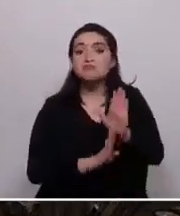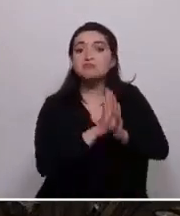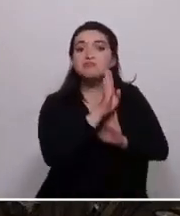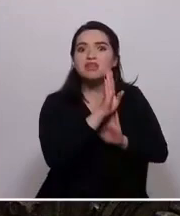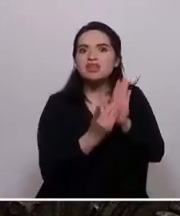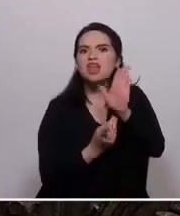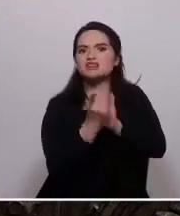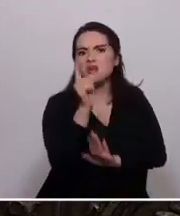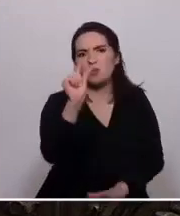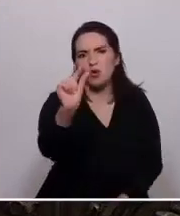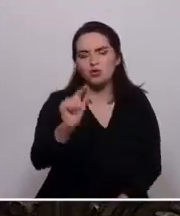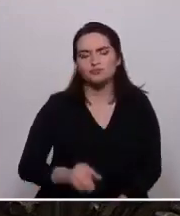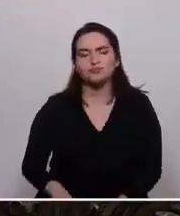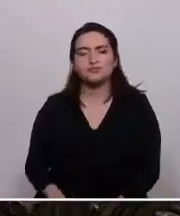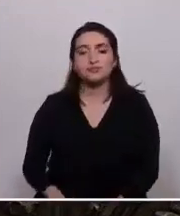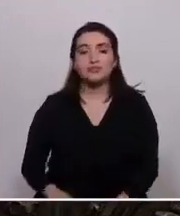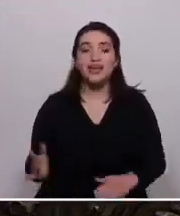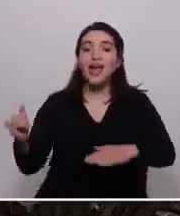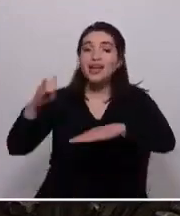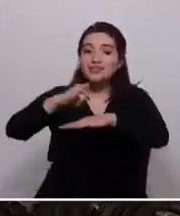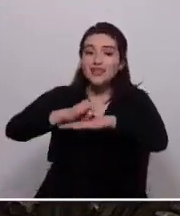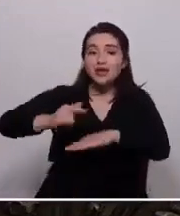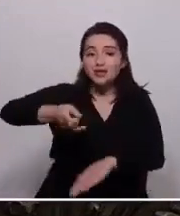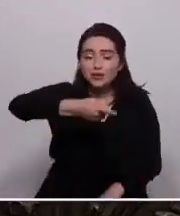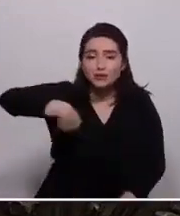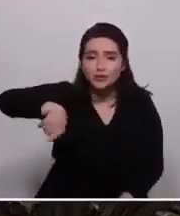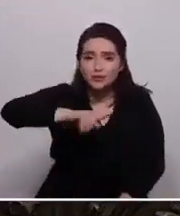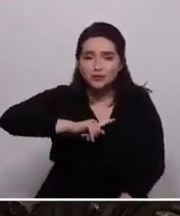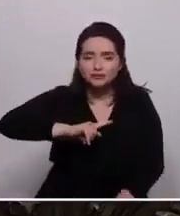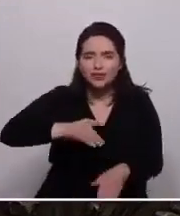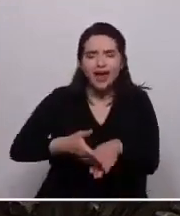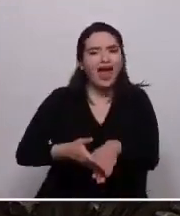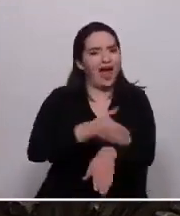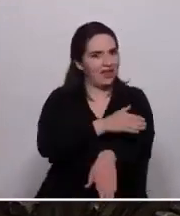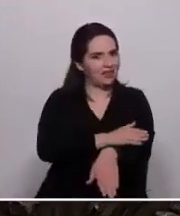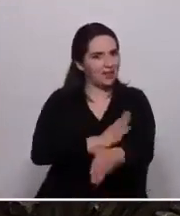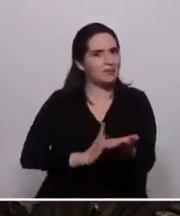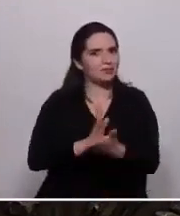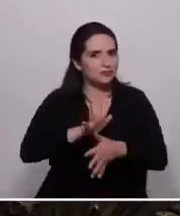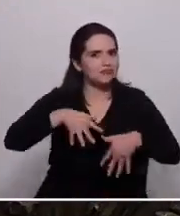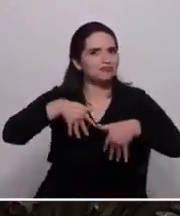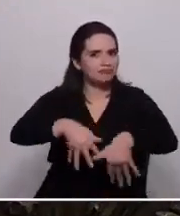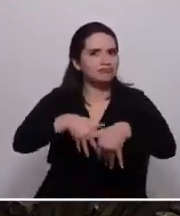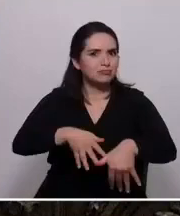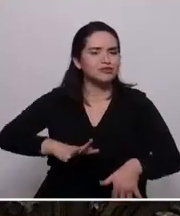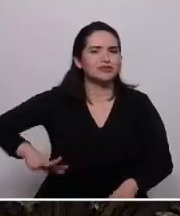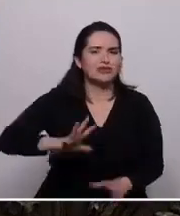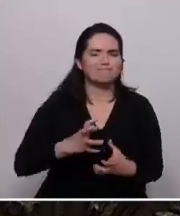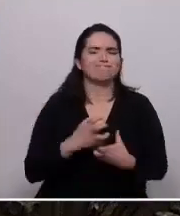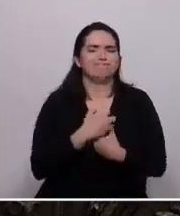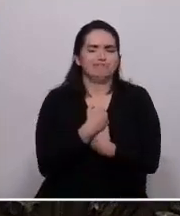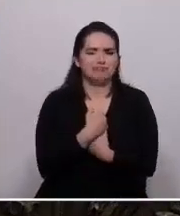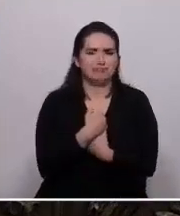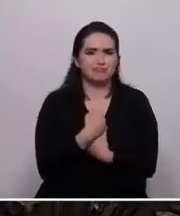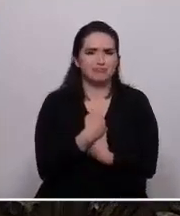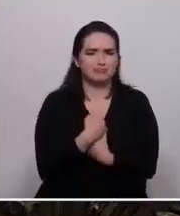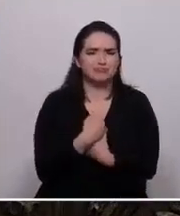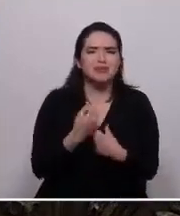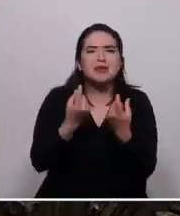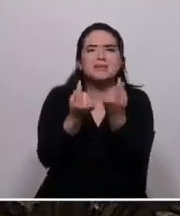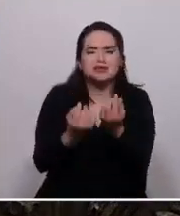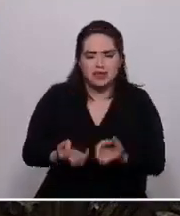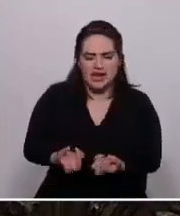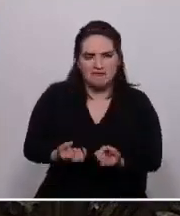poco. En Aysén fuimos el preludio del estallido social, de las frustraciones contenidas y de una olla que hervía de